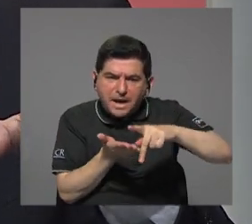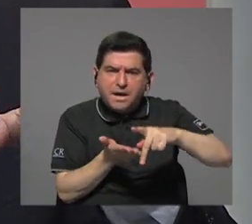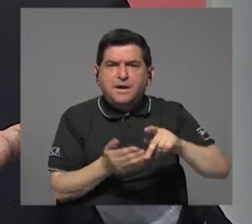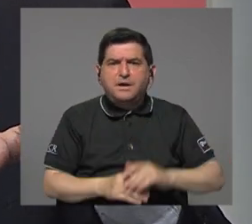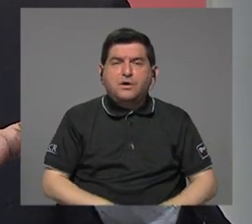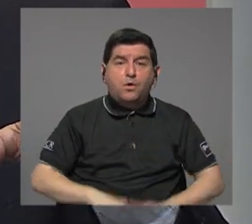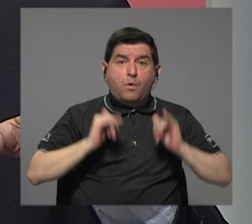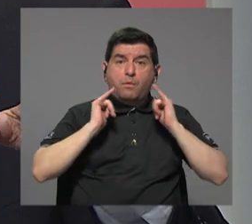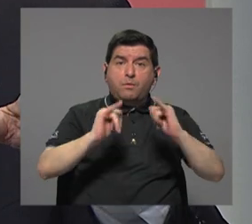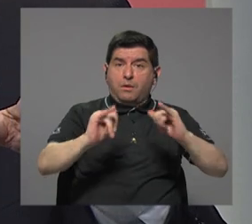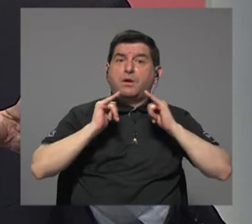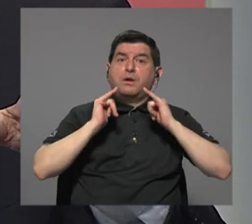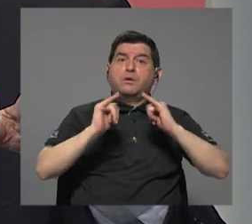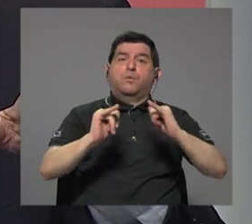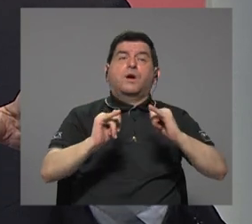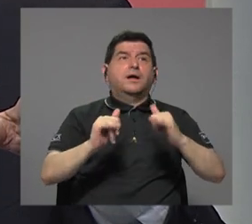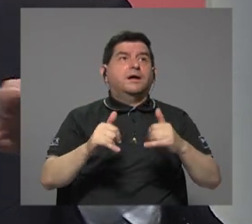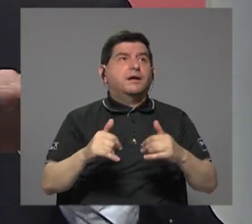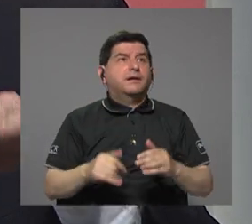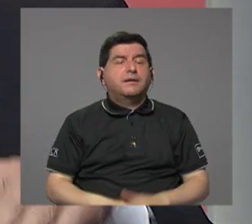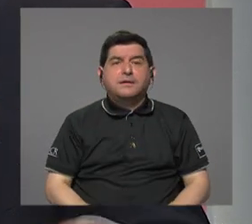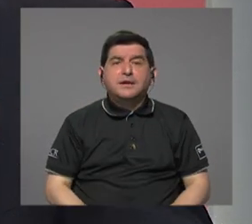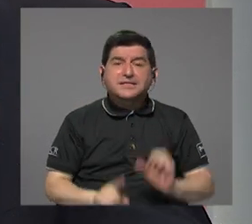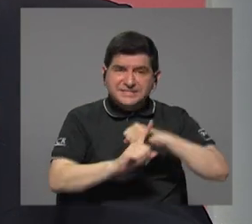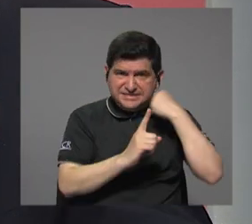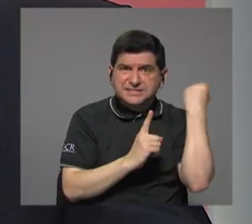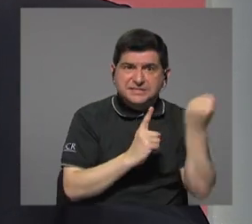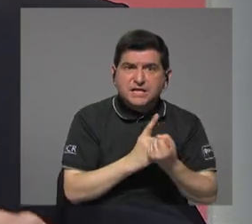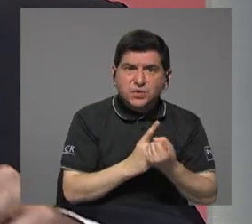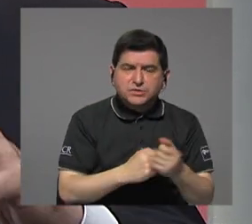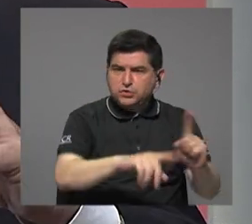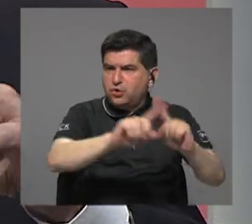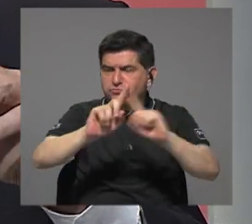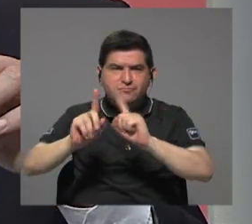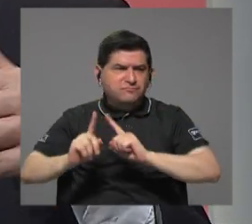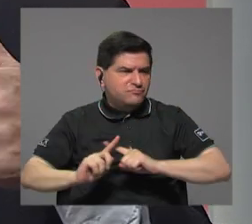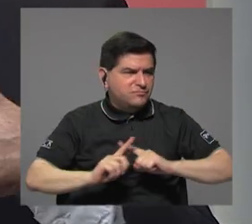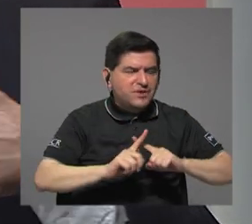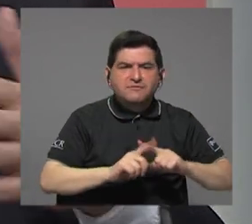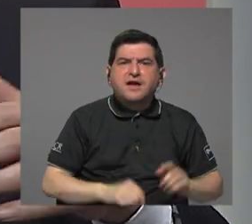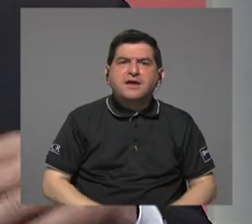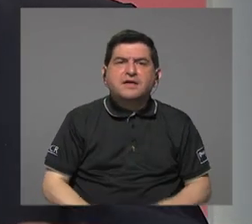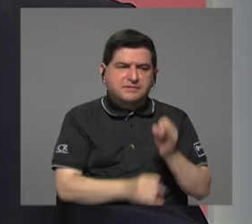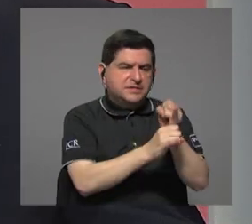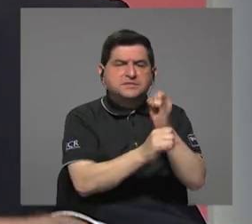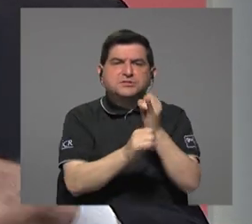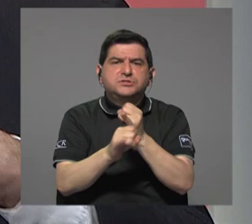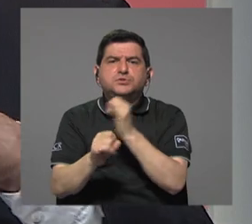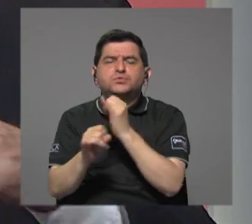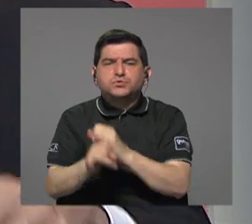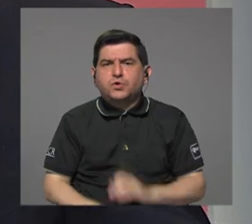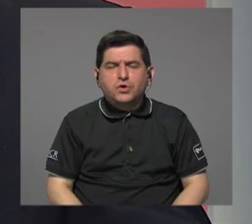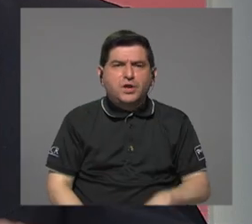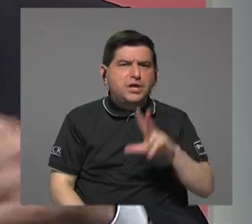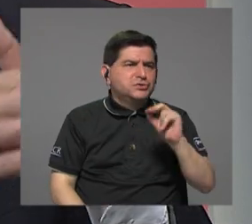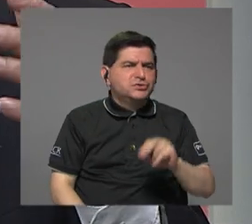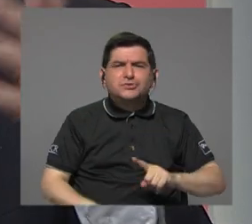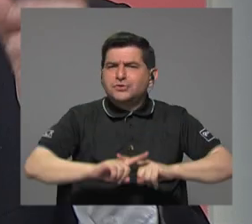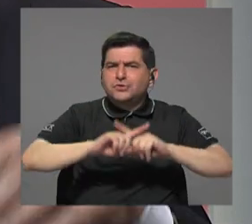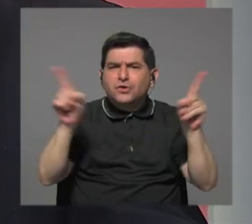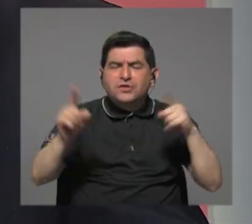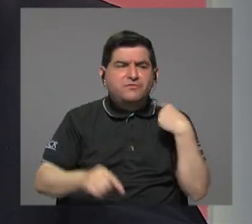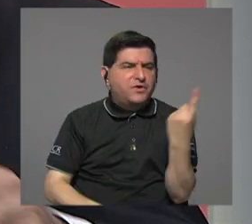iguales en iguales condiciones los diferentes en las diferentes instituciones y que no hayan diferencias